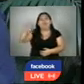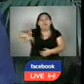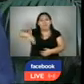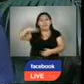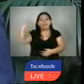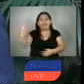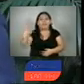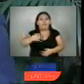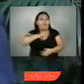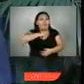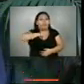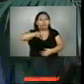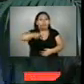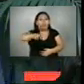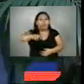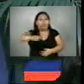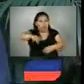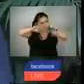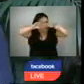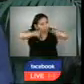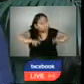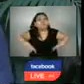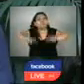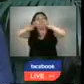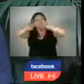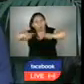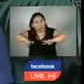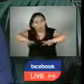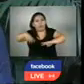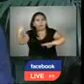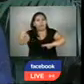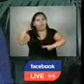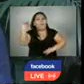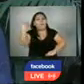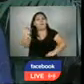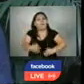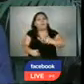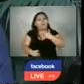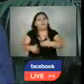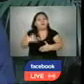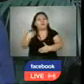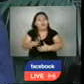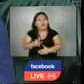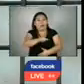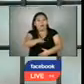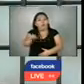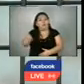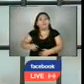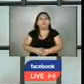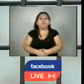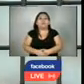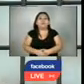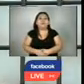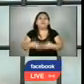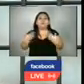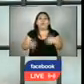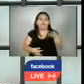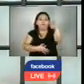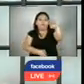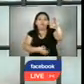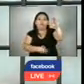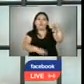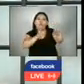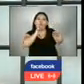la obligación de investigar y eventualmente procesar a estas personas. Esta resolución de la Sala